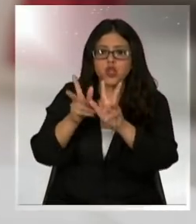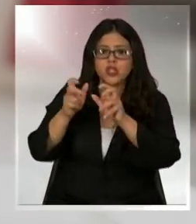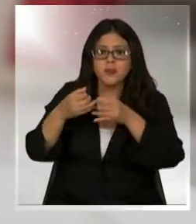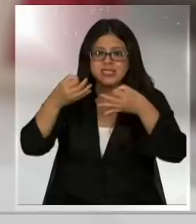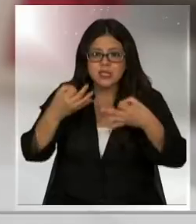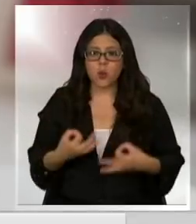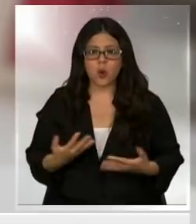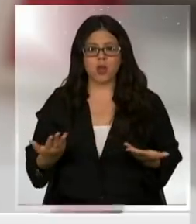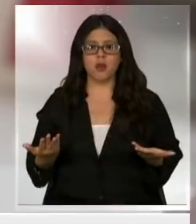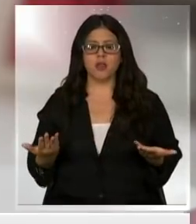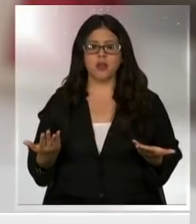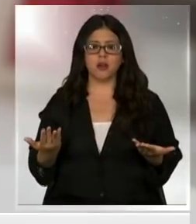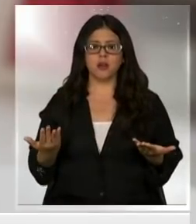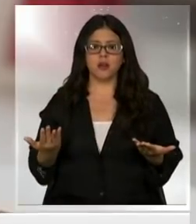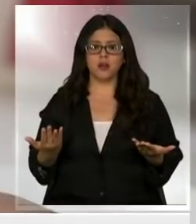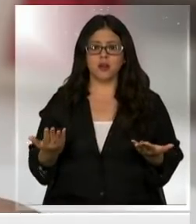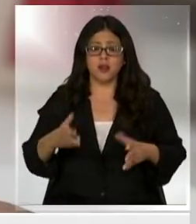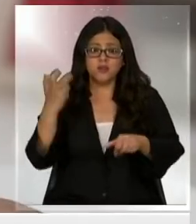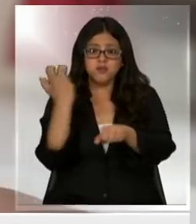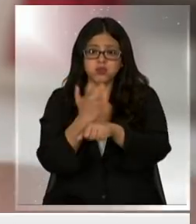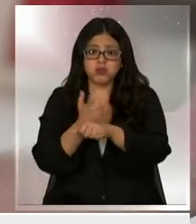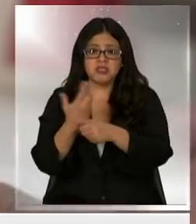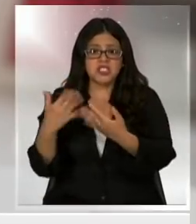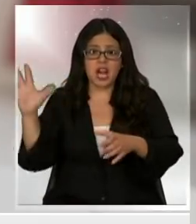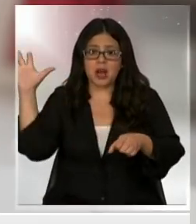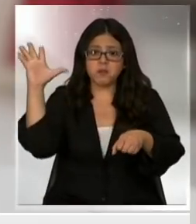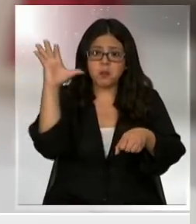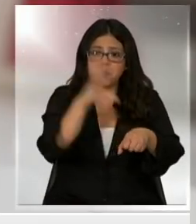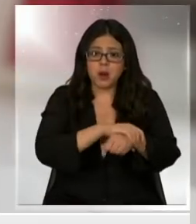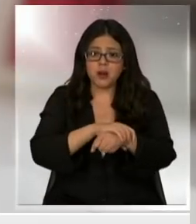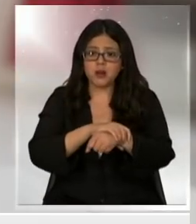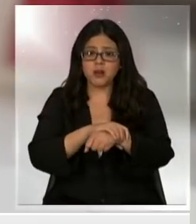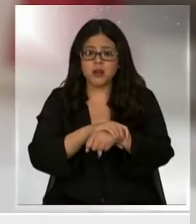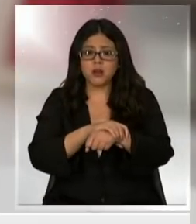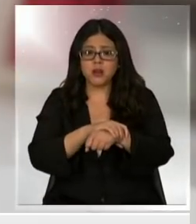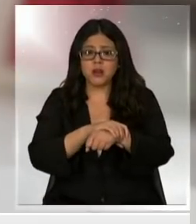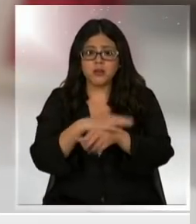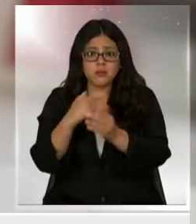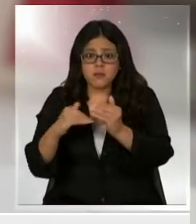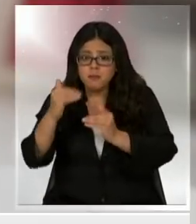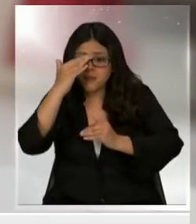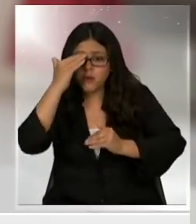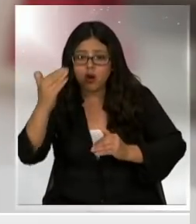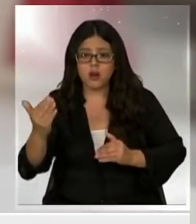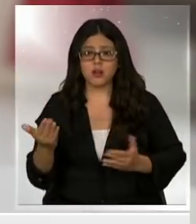seguridad. Los portonazos los pillan en el mismo día.